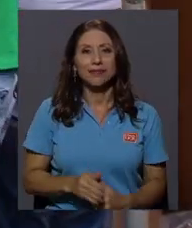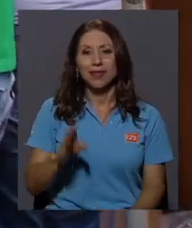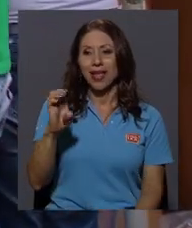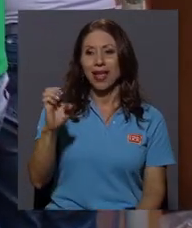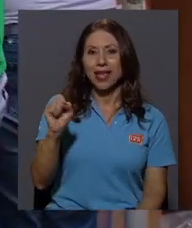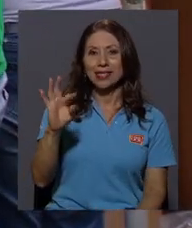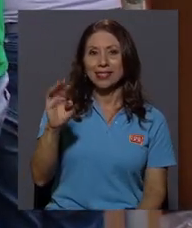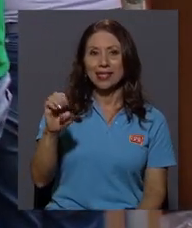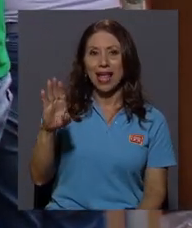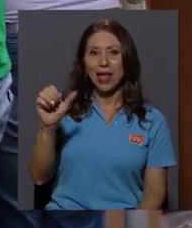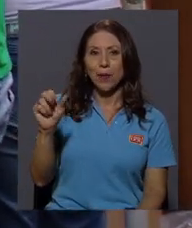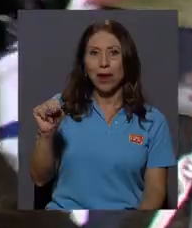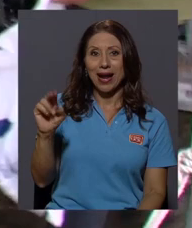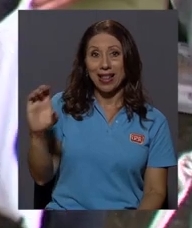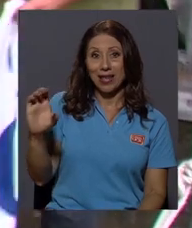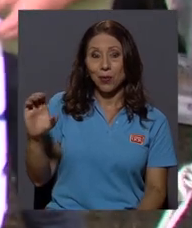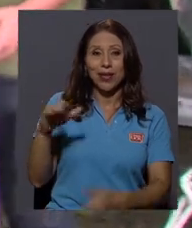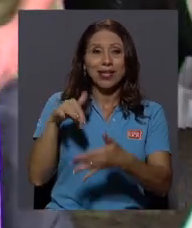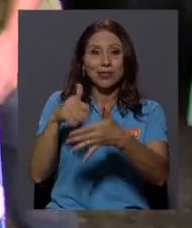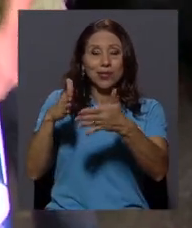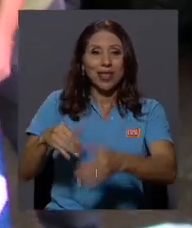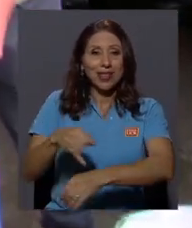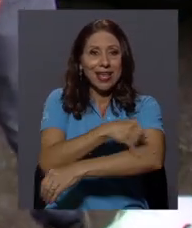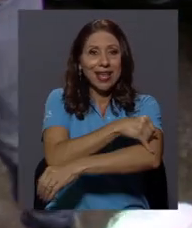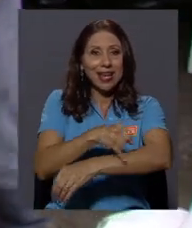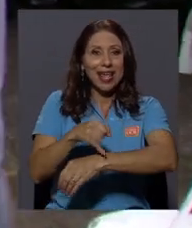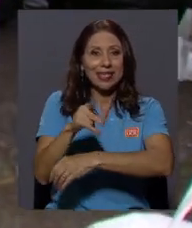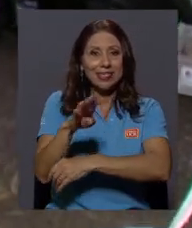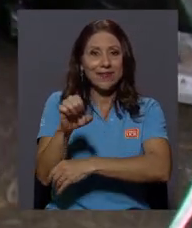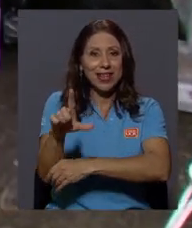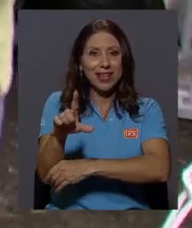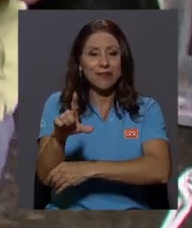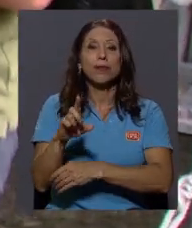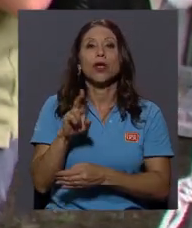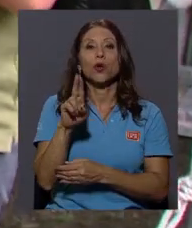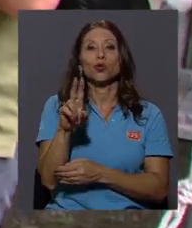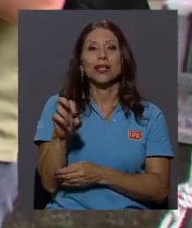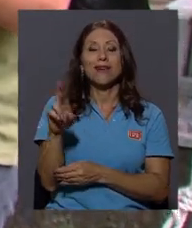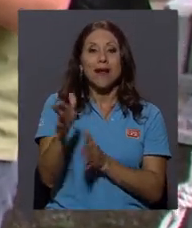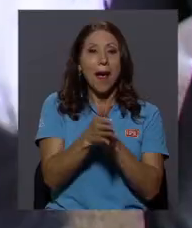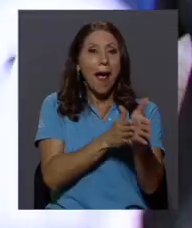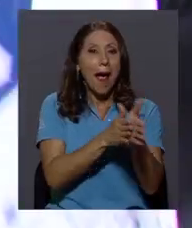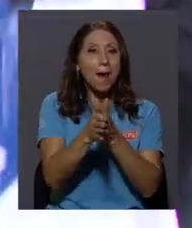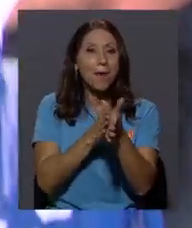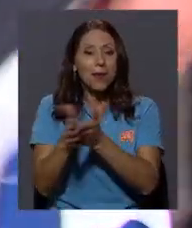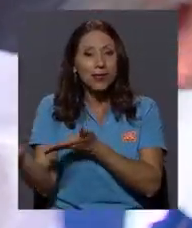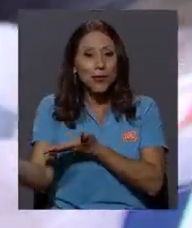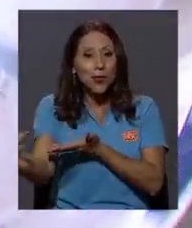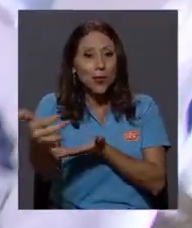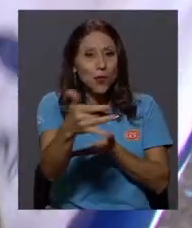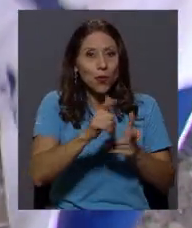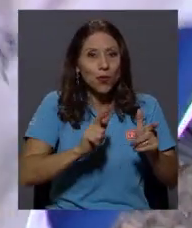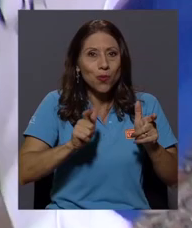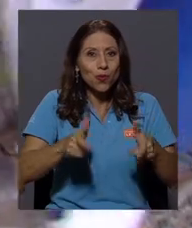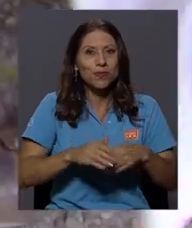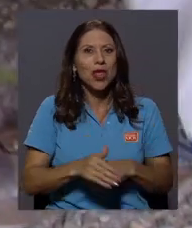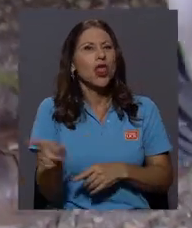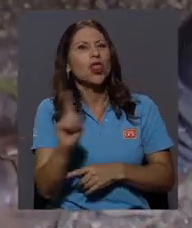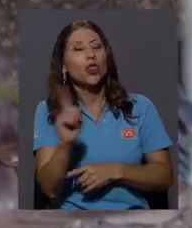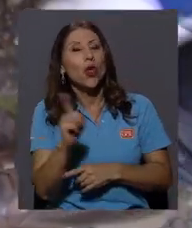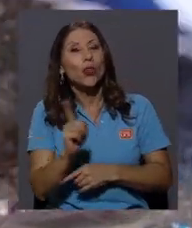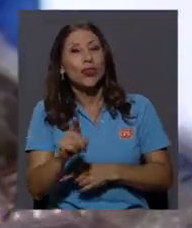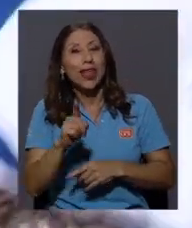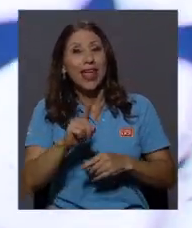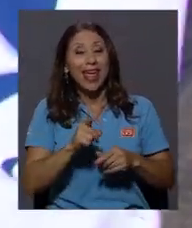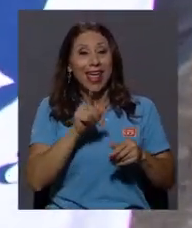Esteban Calderón, estudiante de Ingeniería Civil de la UCR, aprovechó la campaña de recolección de residuos frente a la Fuente de Cupido